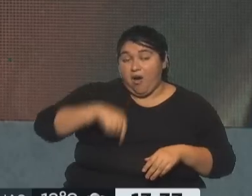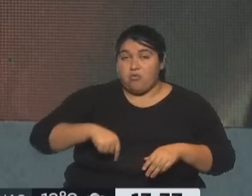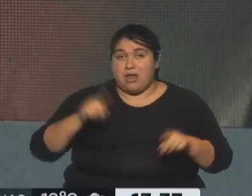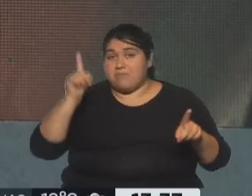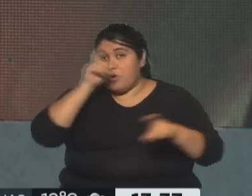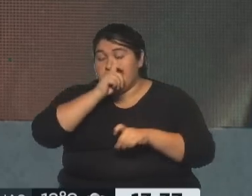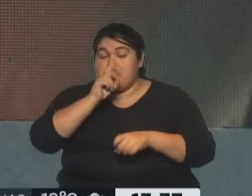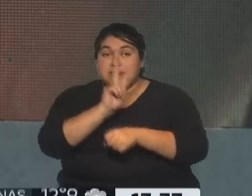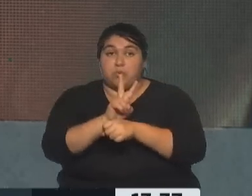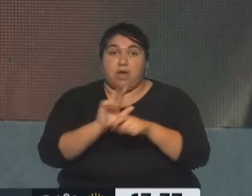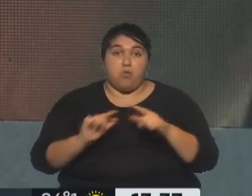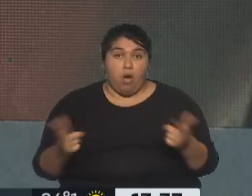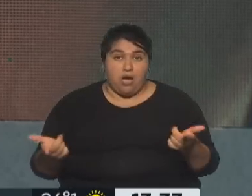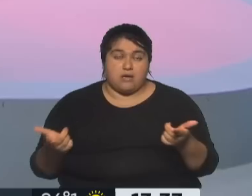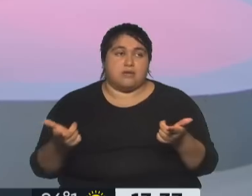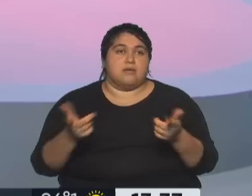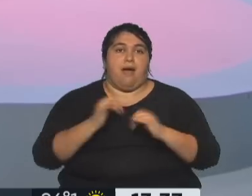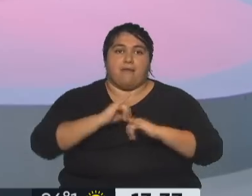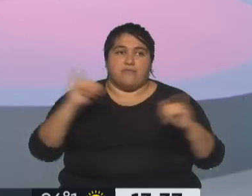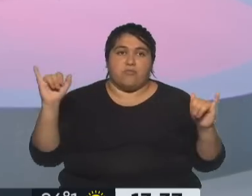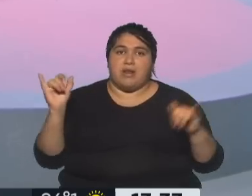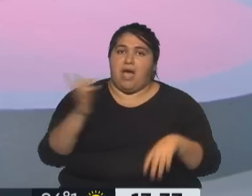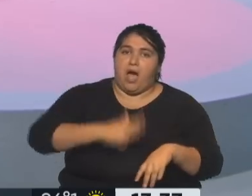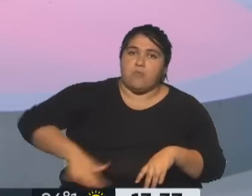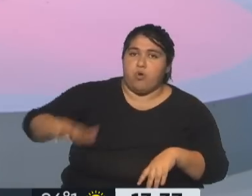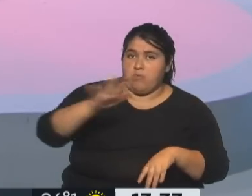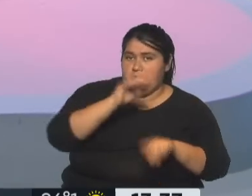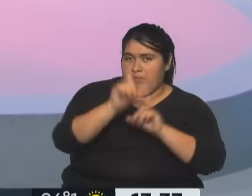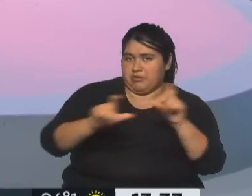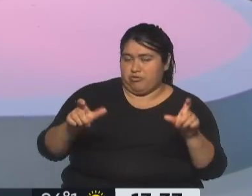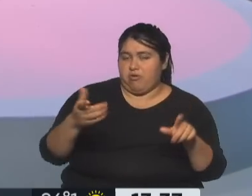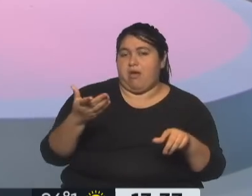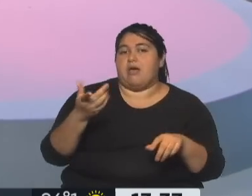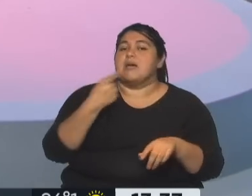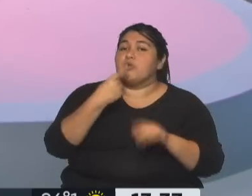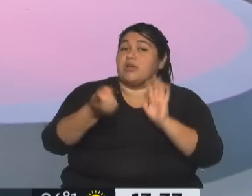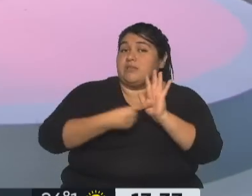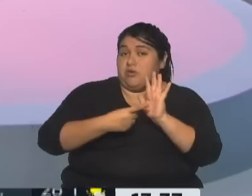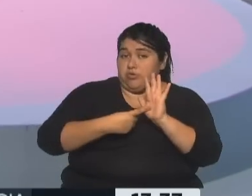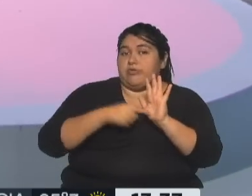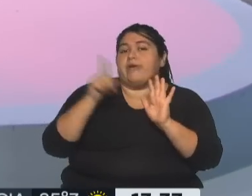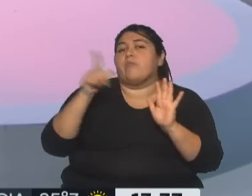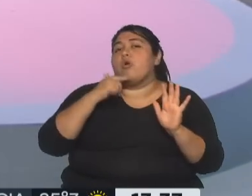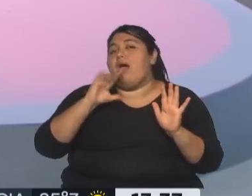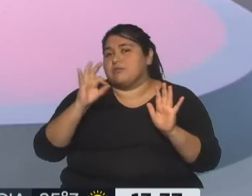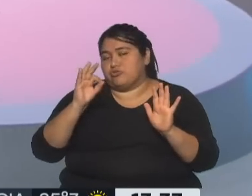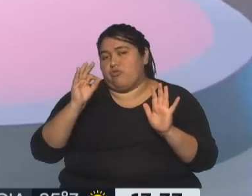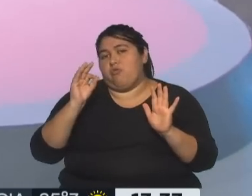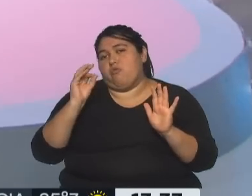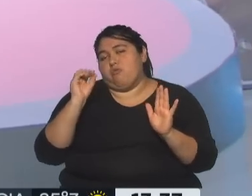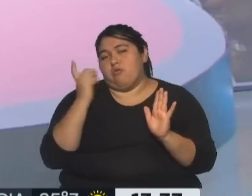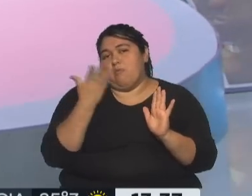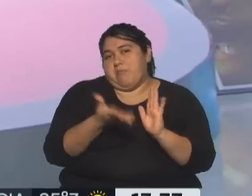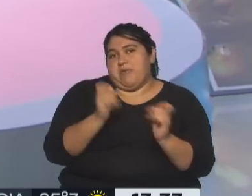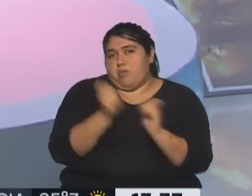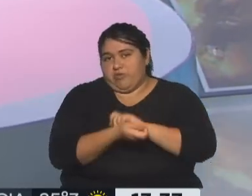explosivo de inseguridad, decirle a la ciudadanía, y no me quiero olvidar, porque esto es un decreto que modifica Lasso, pero que antes la Asamblea con los